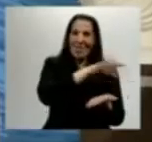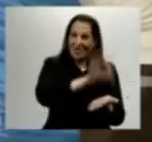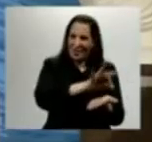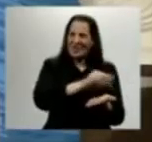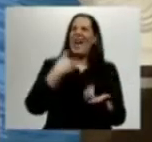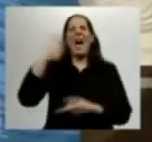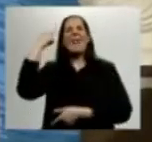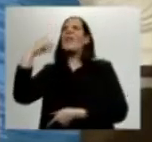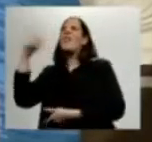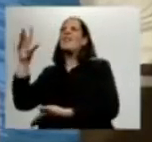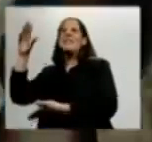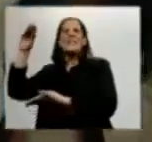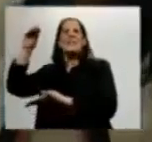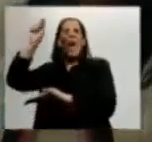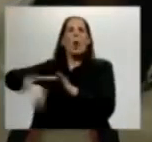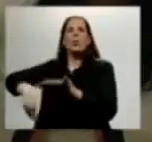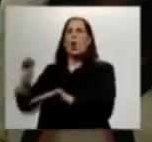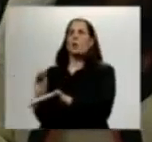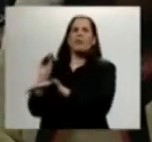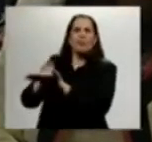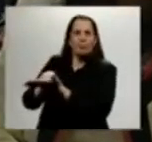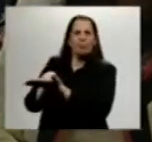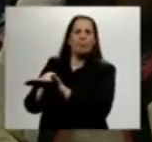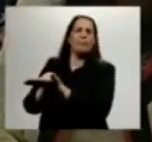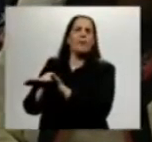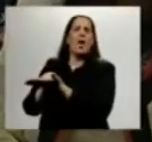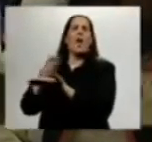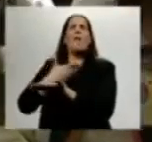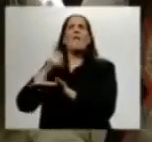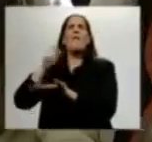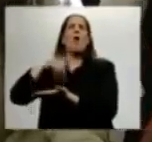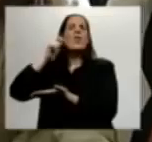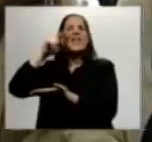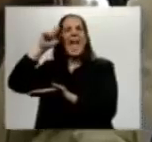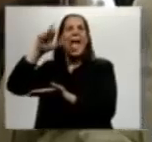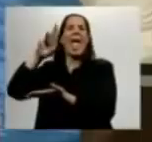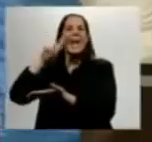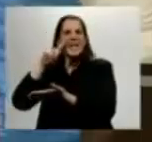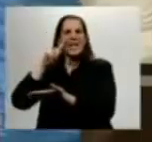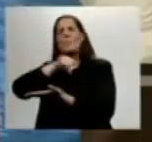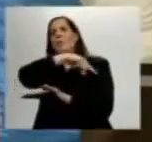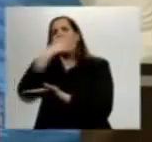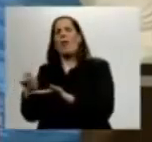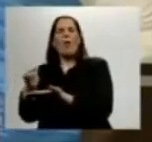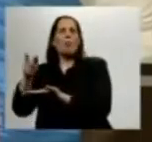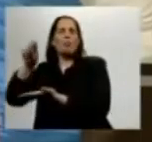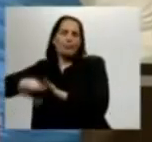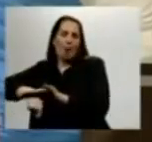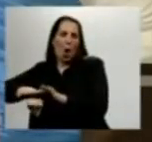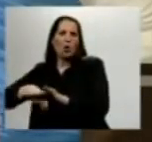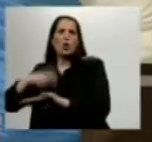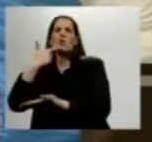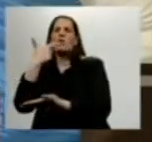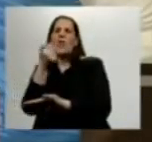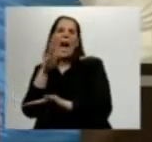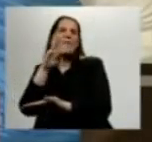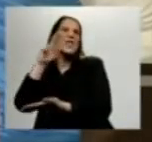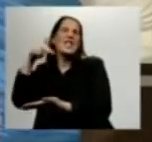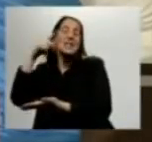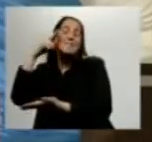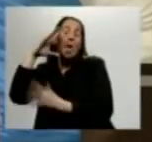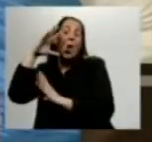von Jhering, ¿o el otro cuál era? A Savigny, Savigny. Y bueno, ya me lo olvidé, hace mucho tiempo que no ejerzo la